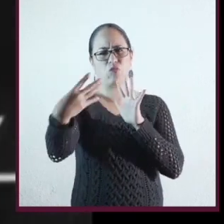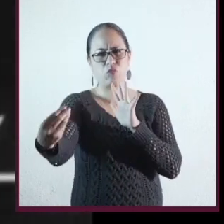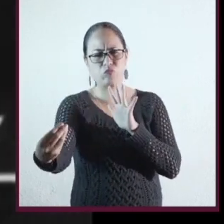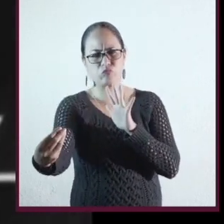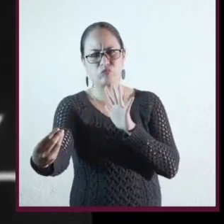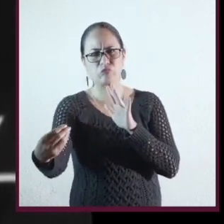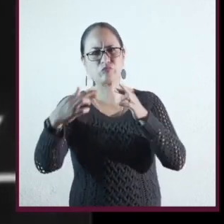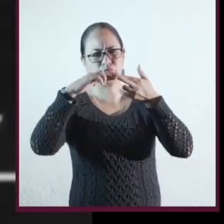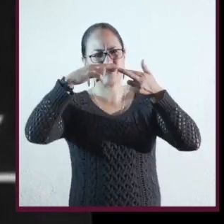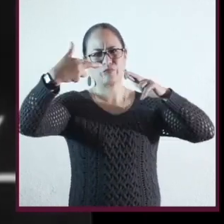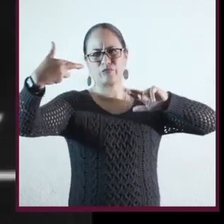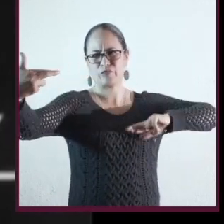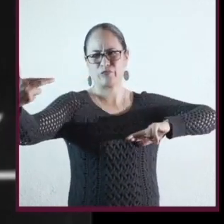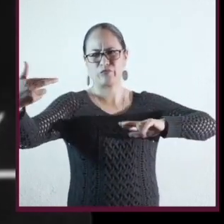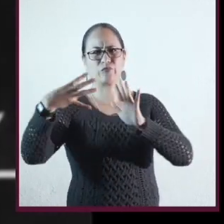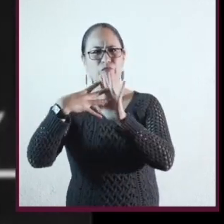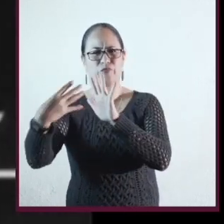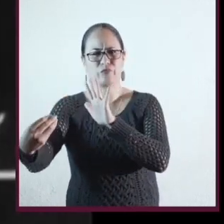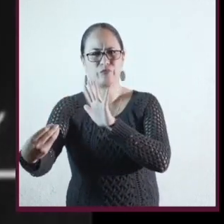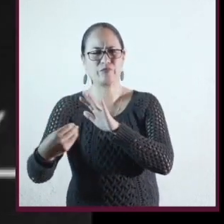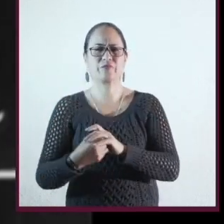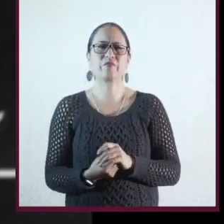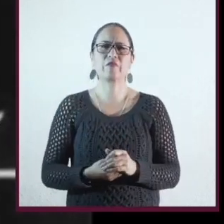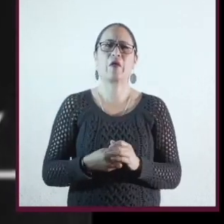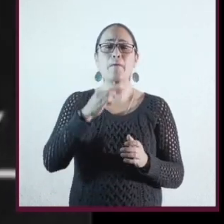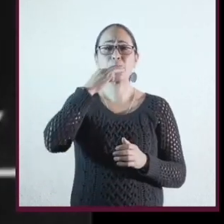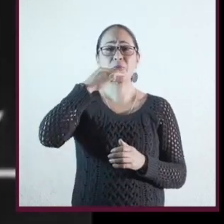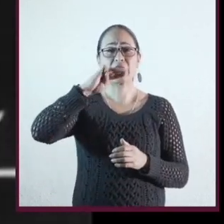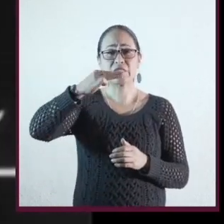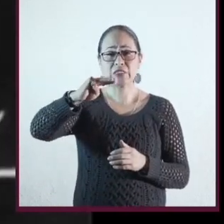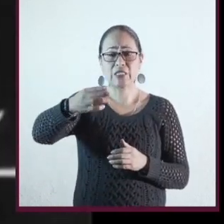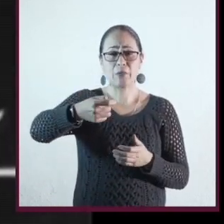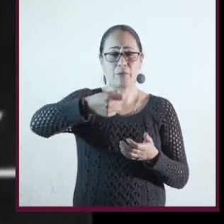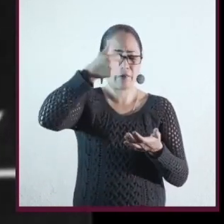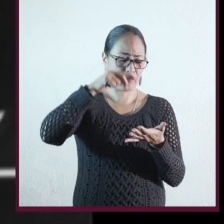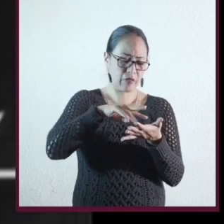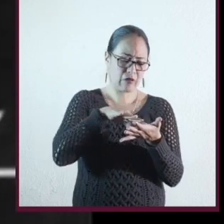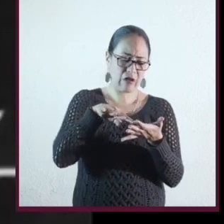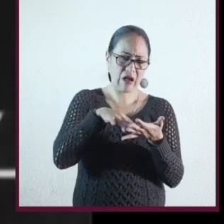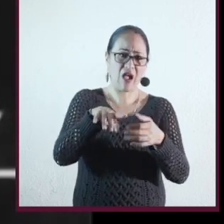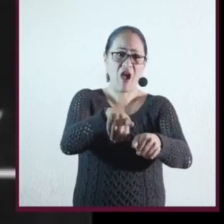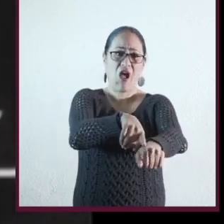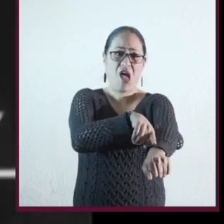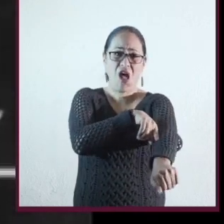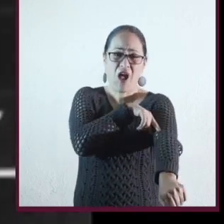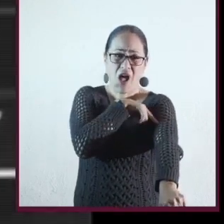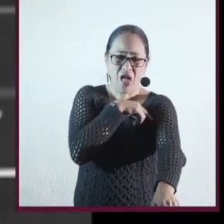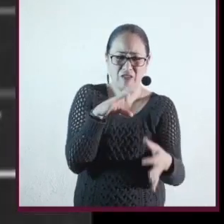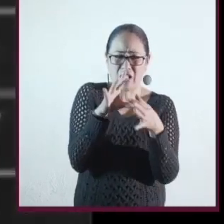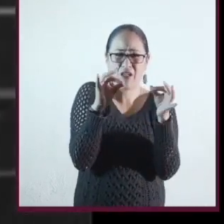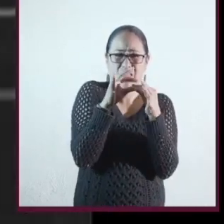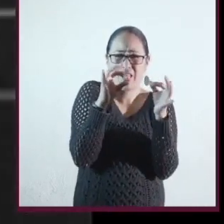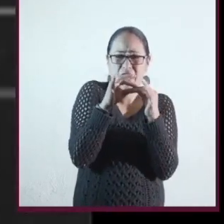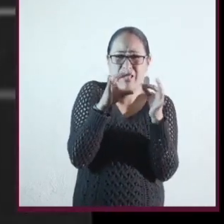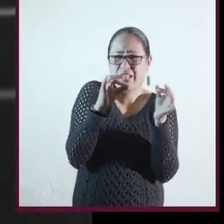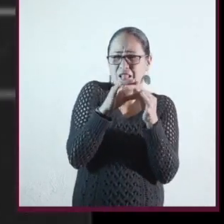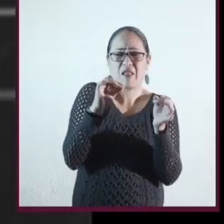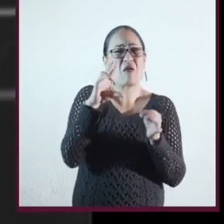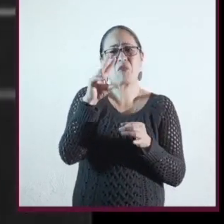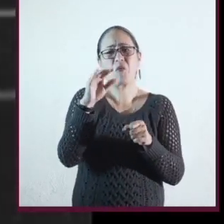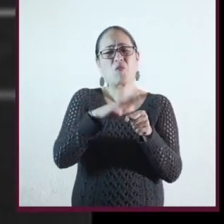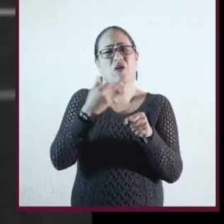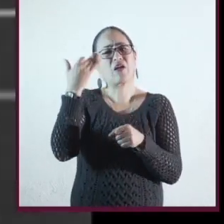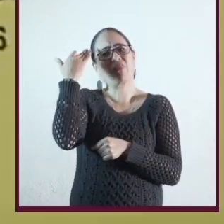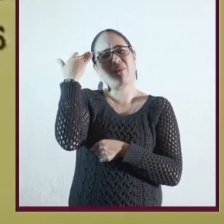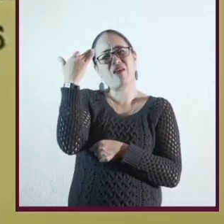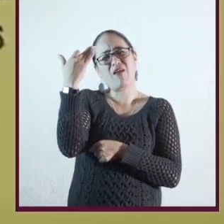por el cable. Los primeros mensajes que se enviaron no podían ser largos ni detallados, porque tardaban horas en enviarse